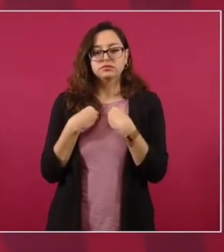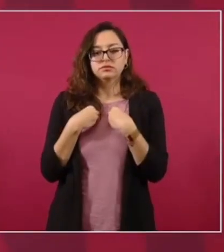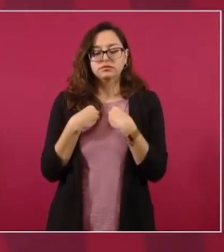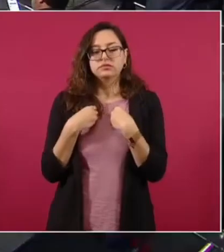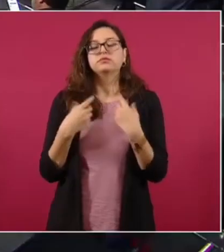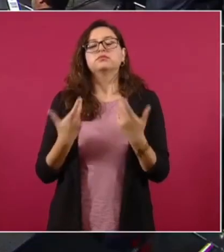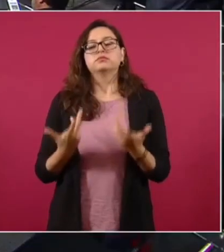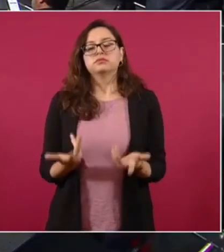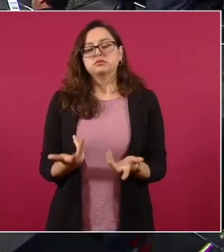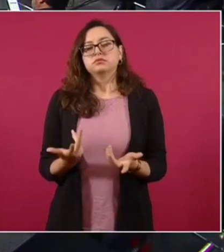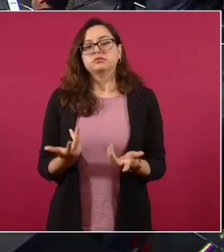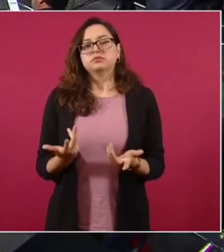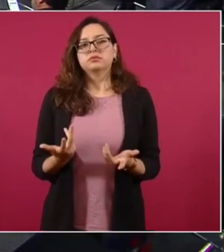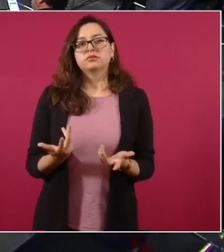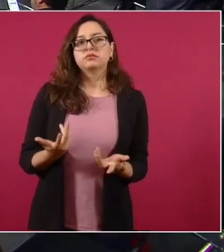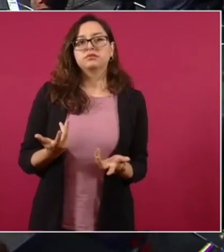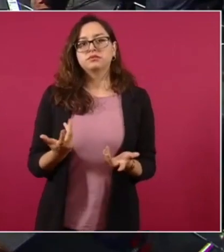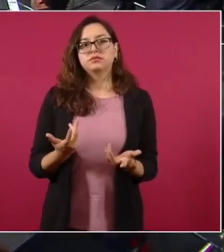que es